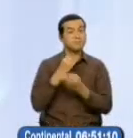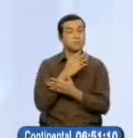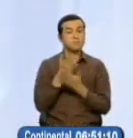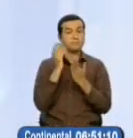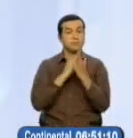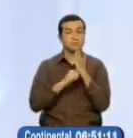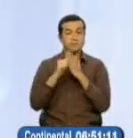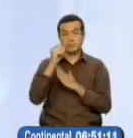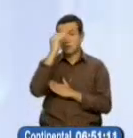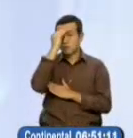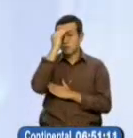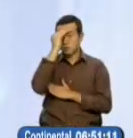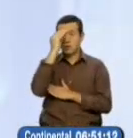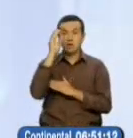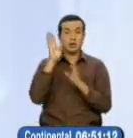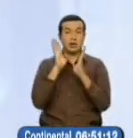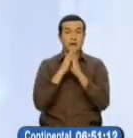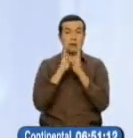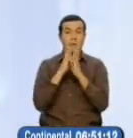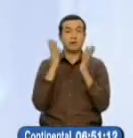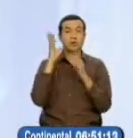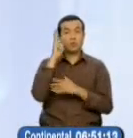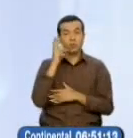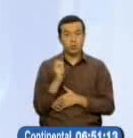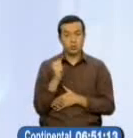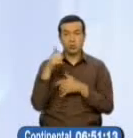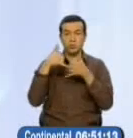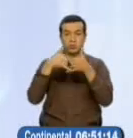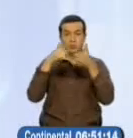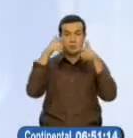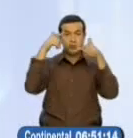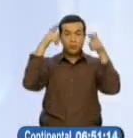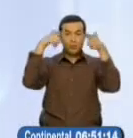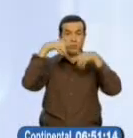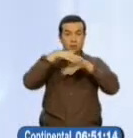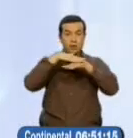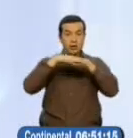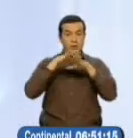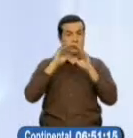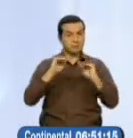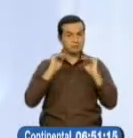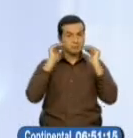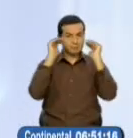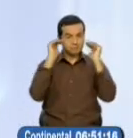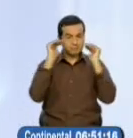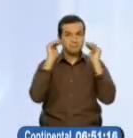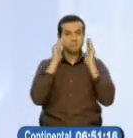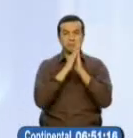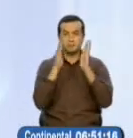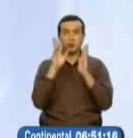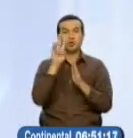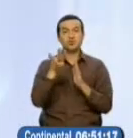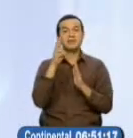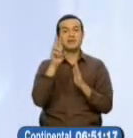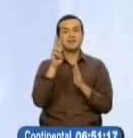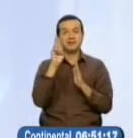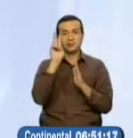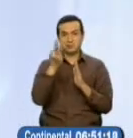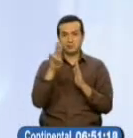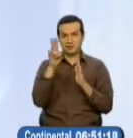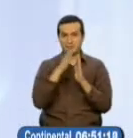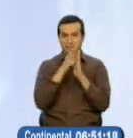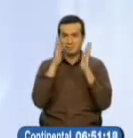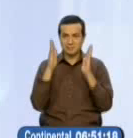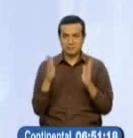el Ministerio de Educación, en un acto realizado en Cuenca, premió a los bachilleres con mejores calificaciones del ciclo lectivo